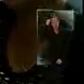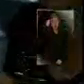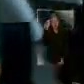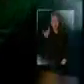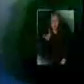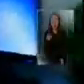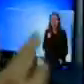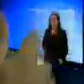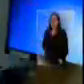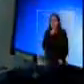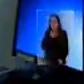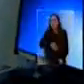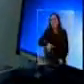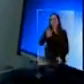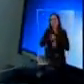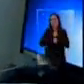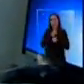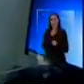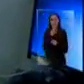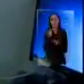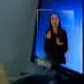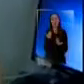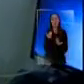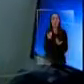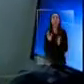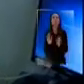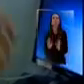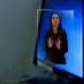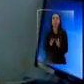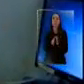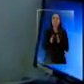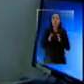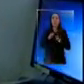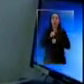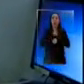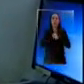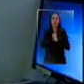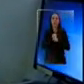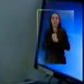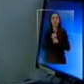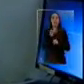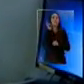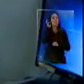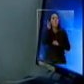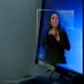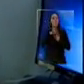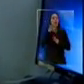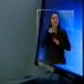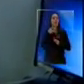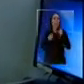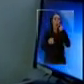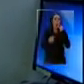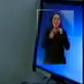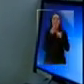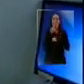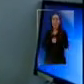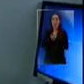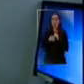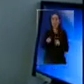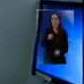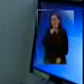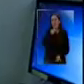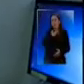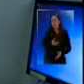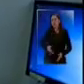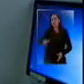futuro. A usted le quedan bastantes años de vida, la expectativa de vida ha ido aumentando cada vez más. Sí. Y la mujer vive mucho más que los hombres. Pues a usted le